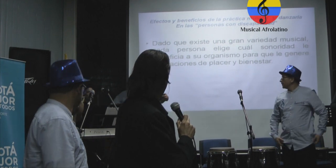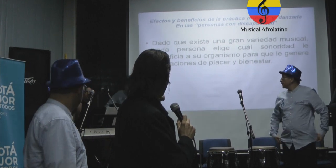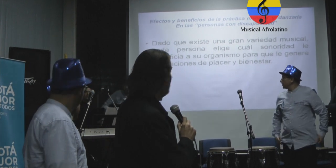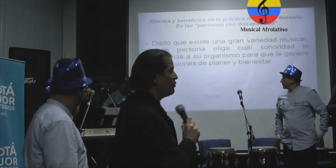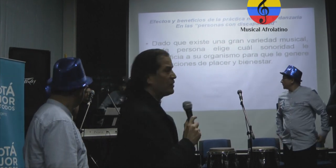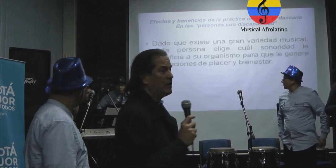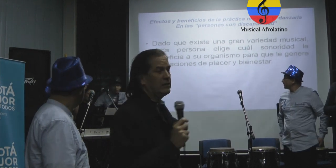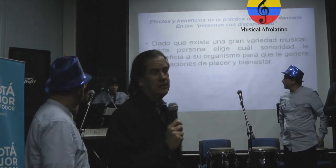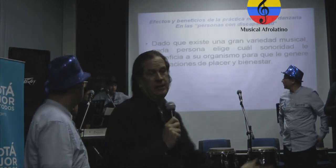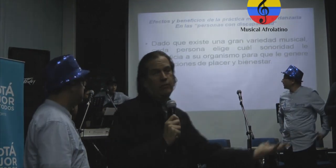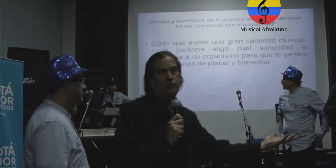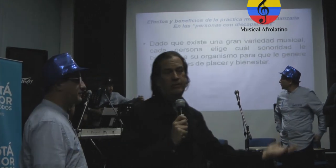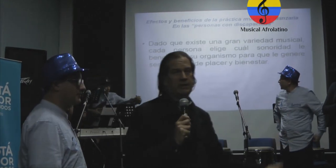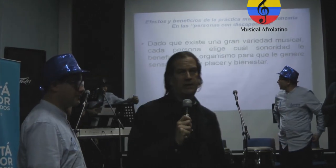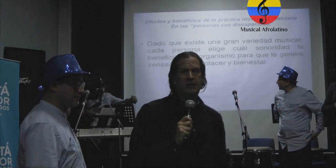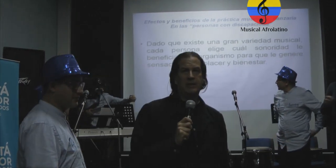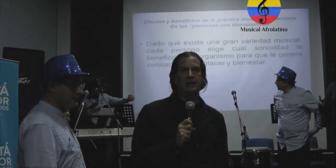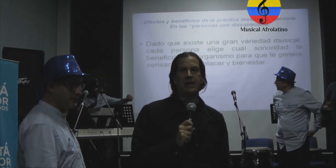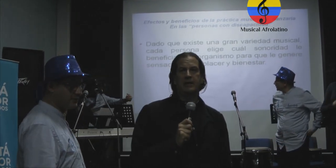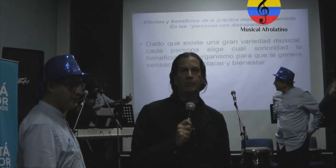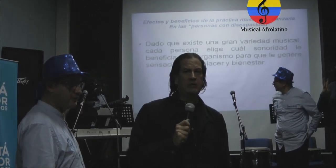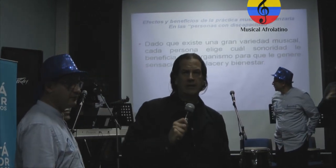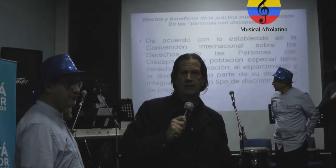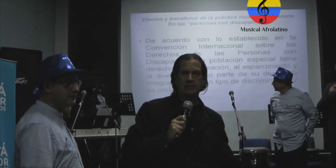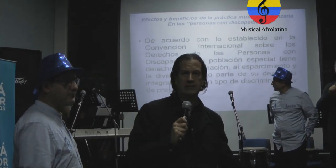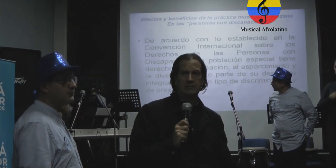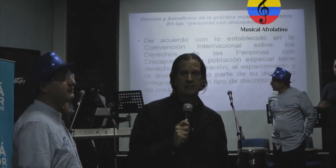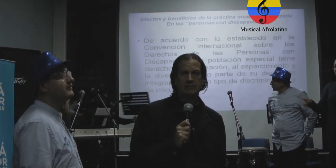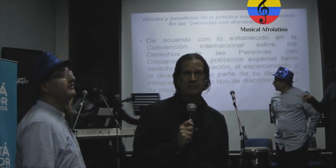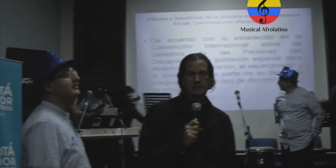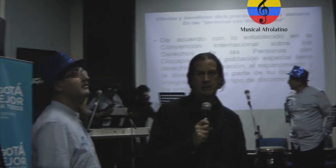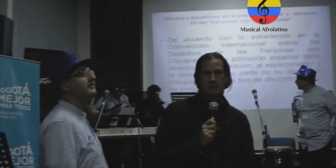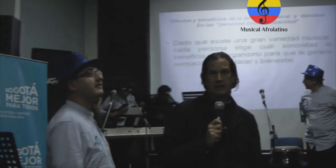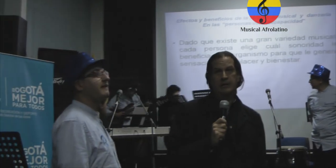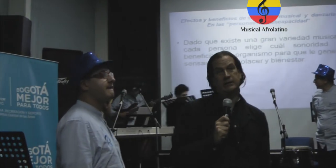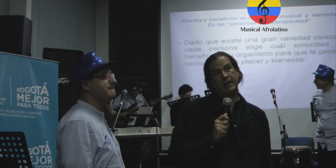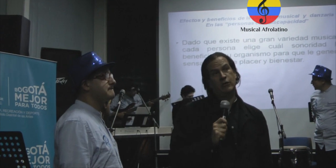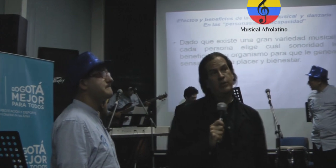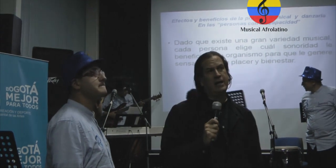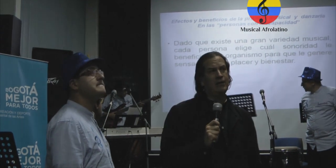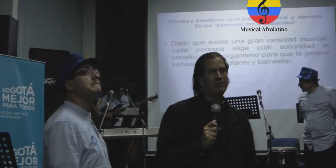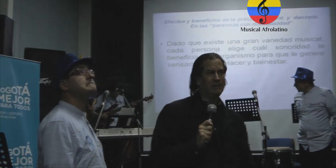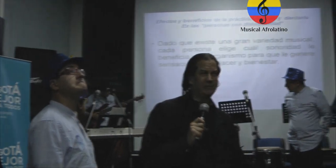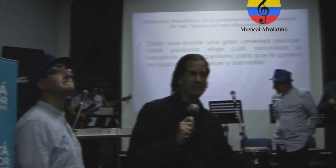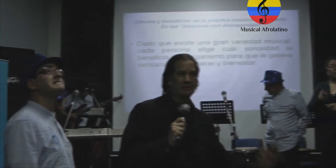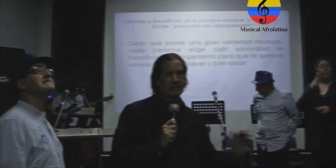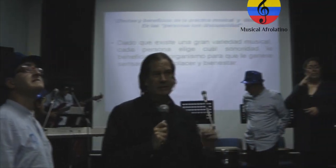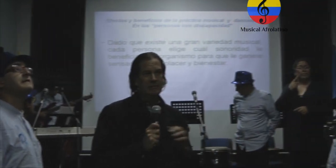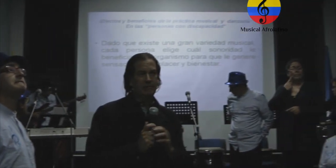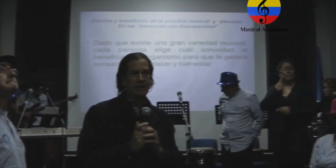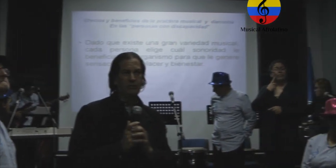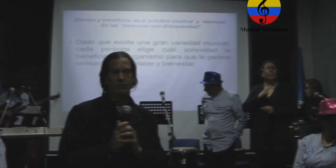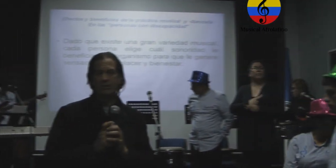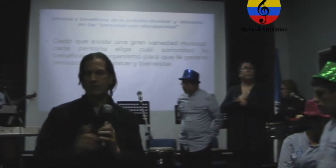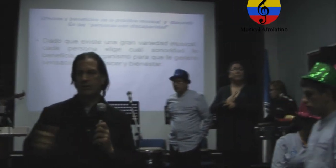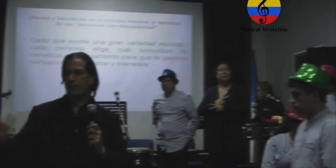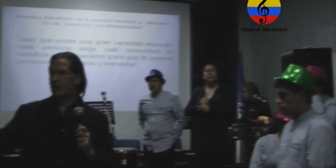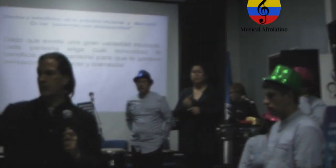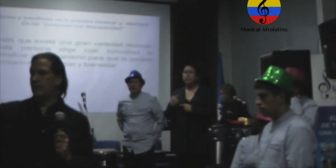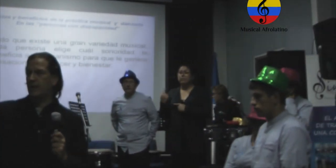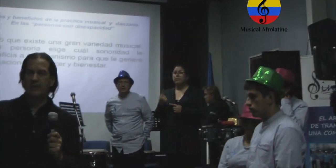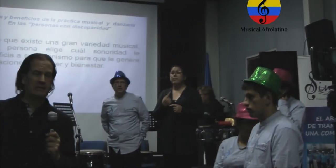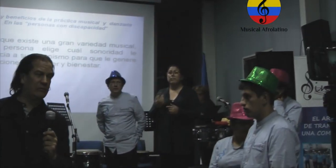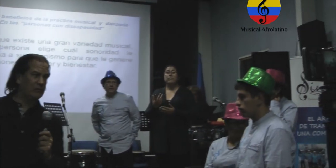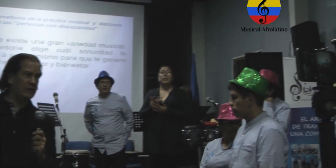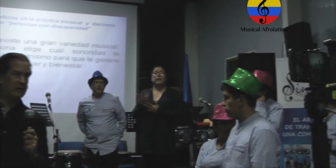Bueno, hay mucha en el mundo, pues hay diversidad de músicas, ¿sí? Y tengan cuidado porque pues, para estos chicos no es